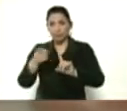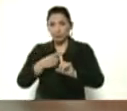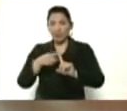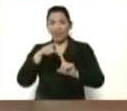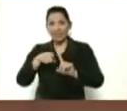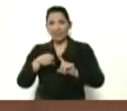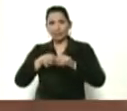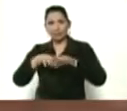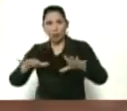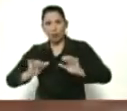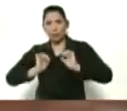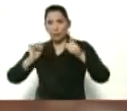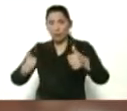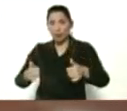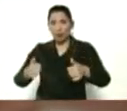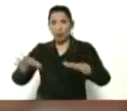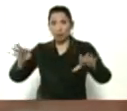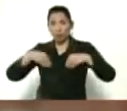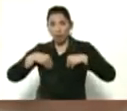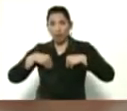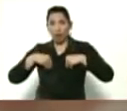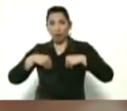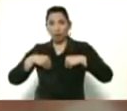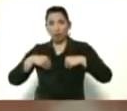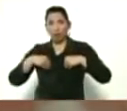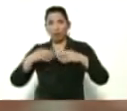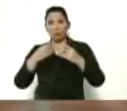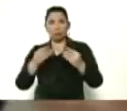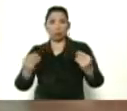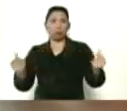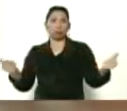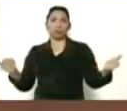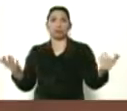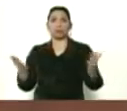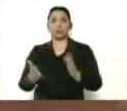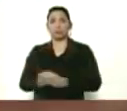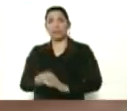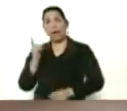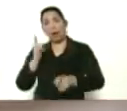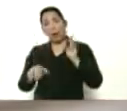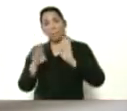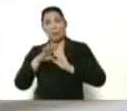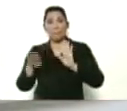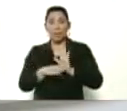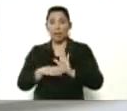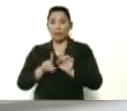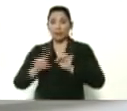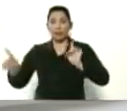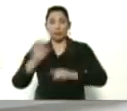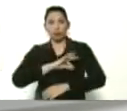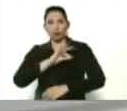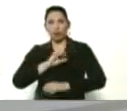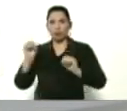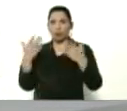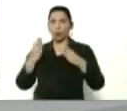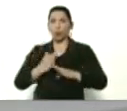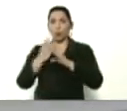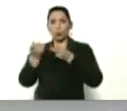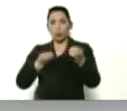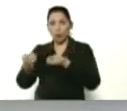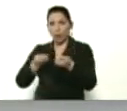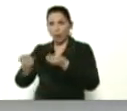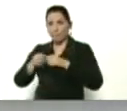brote inicial se tomaron de manera muy intuitiva algunas medidas de distanciamiento social y se logró controlar ese